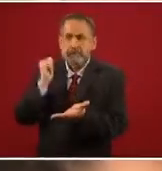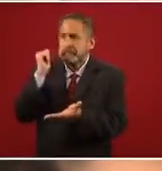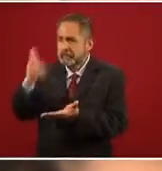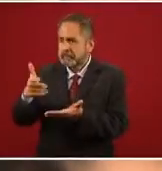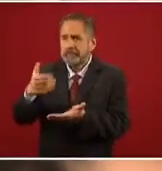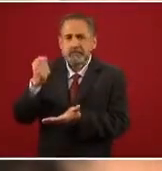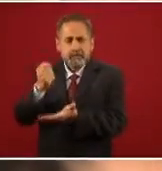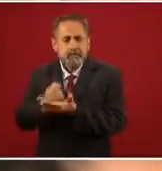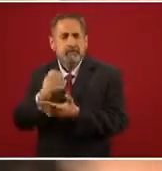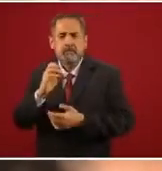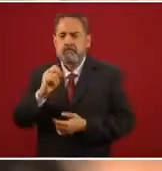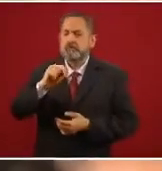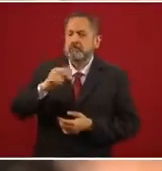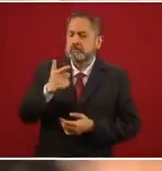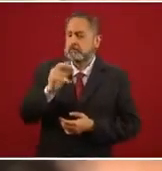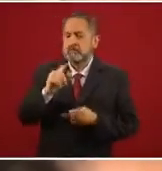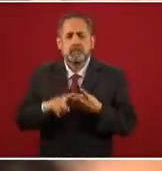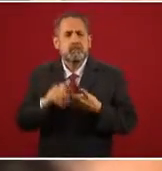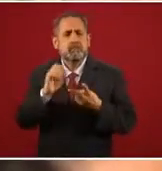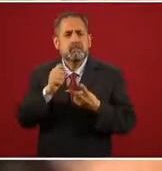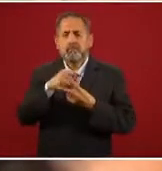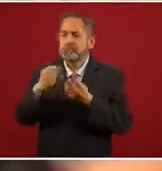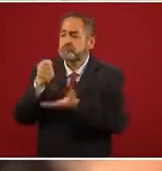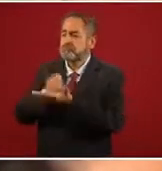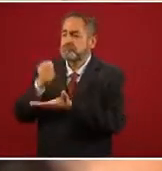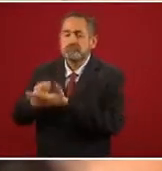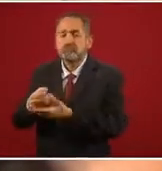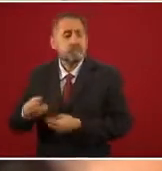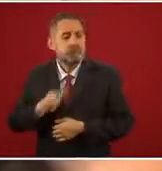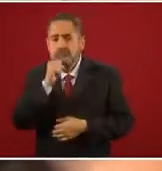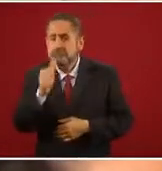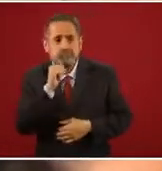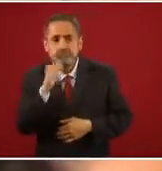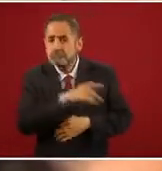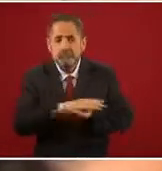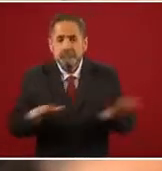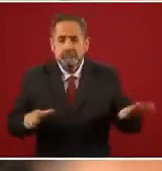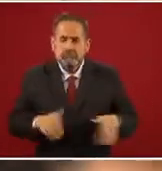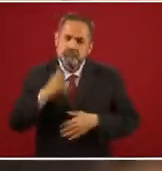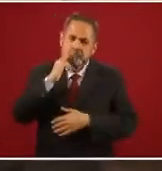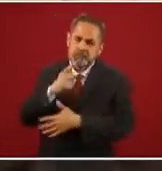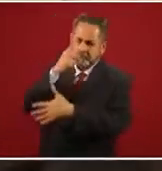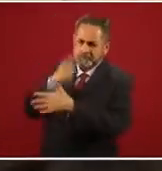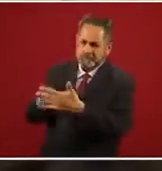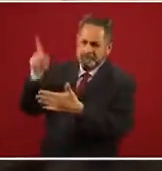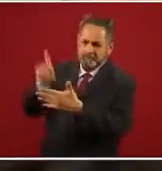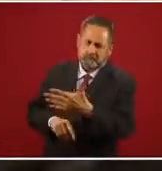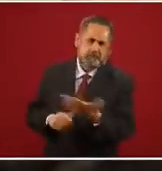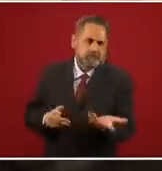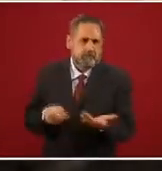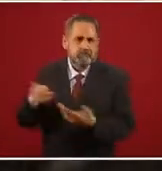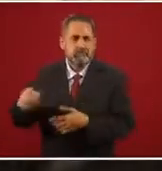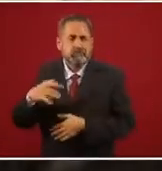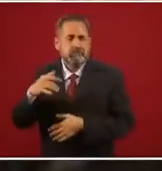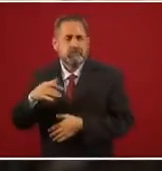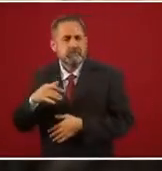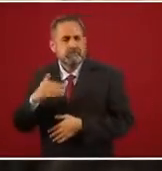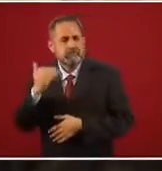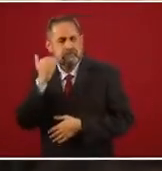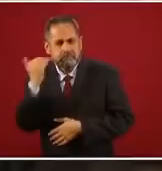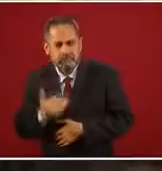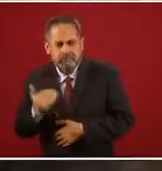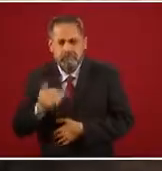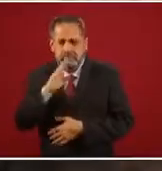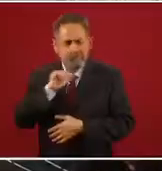de Conagua, ni de Semarnat. ¿No conviene la cancelación de este proyecto ante tantos atropellos? Ya ve que hasta le adjudicaron el primer peso político. Por eso